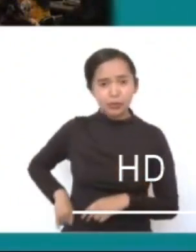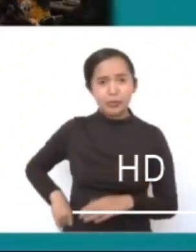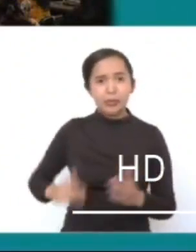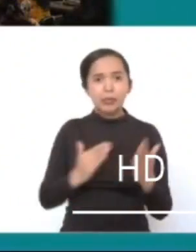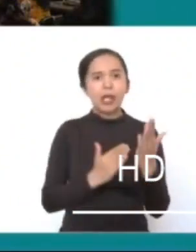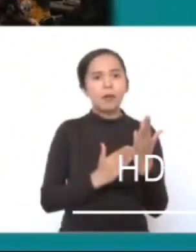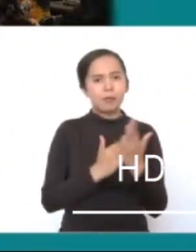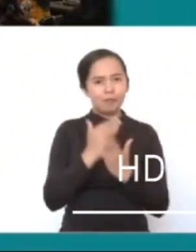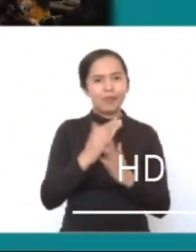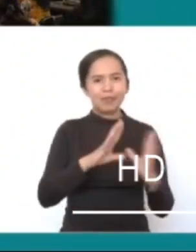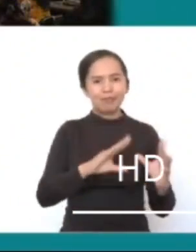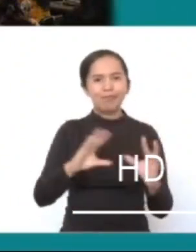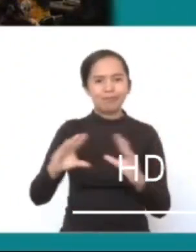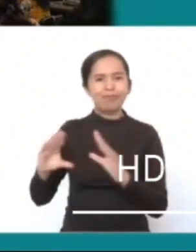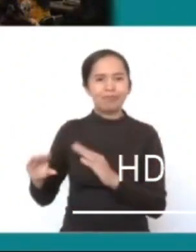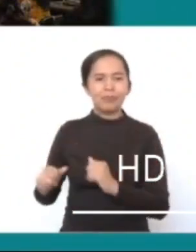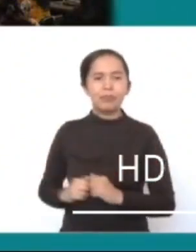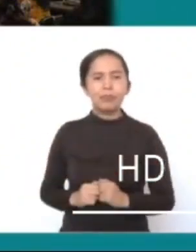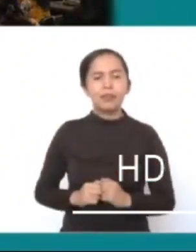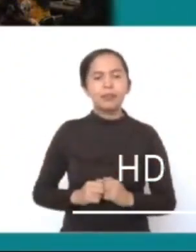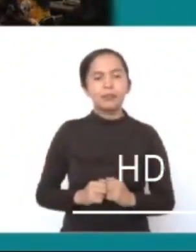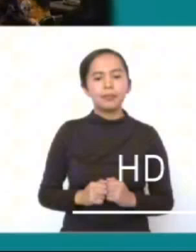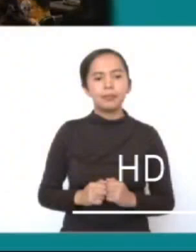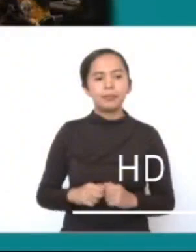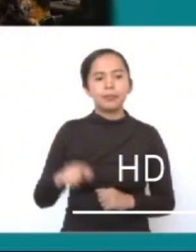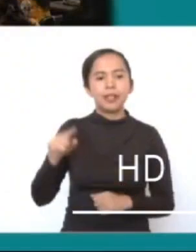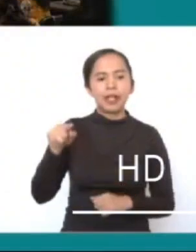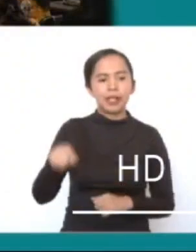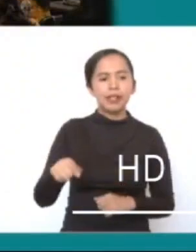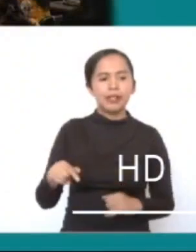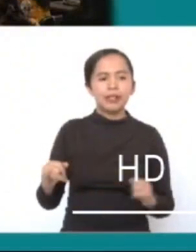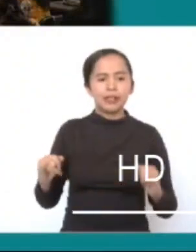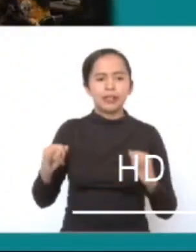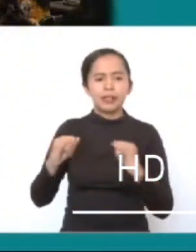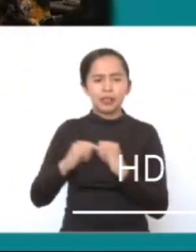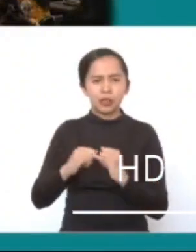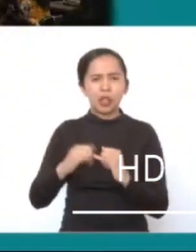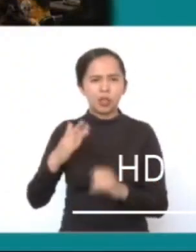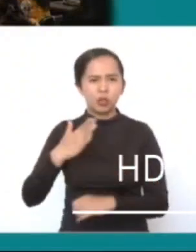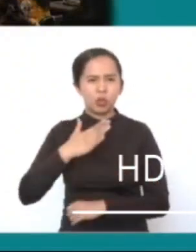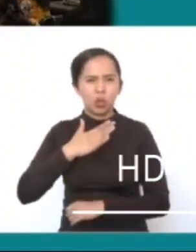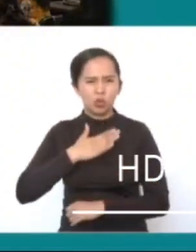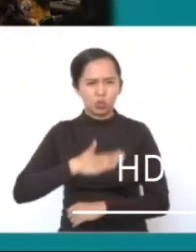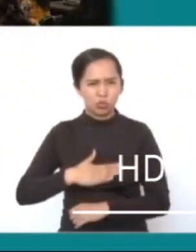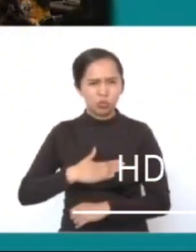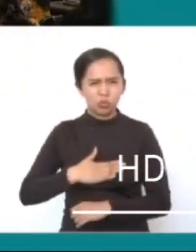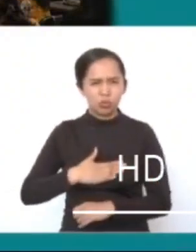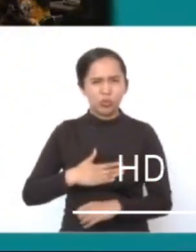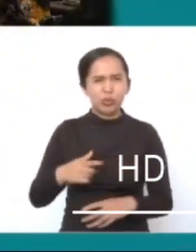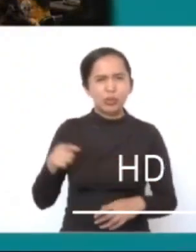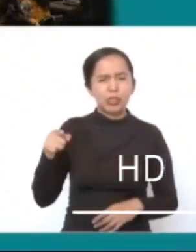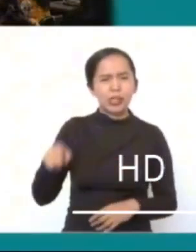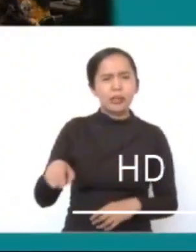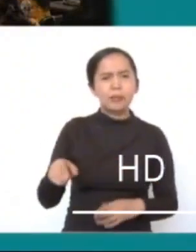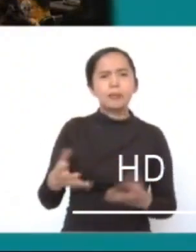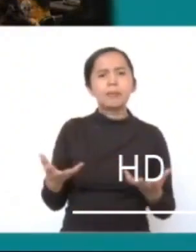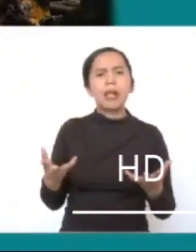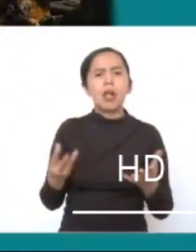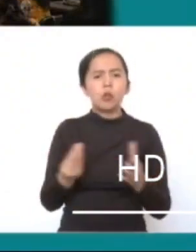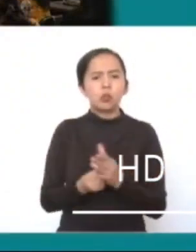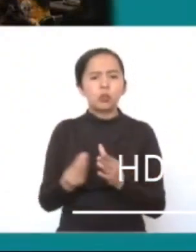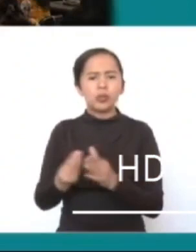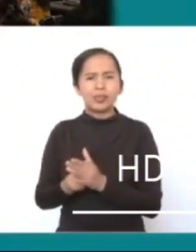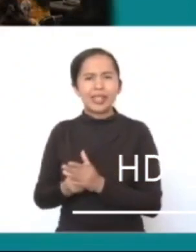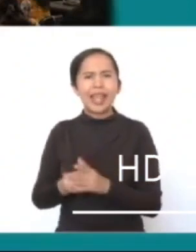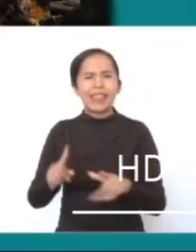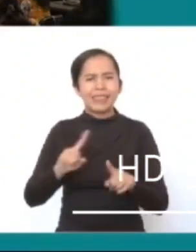de sesiones. Por su parte, el Instituto de Estudios Judiciales llevó a cabo cursos relacionados con violencia de